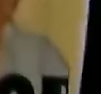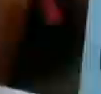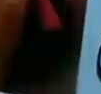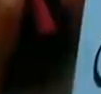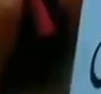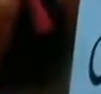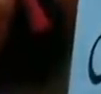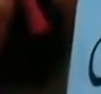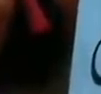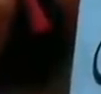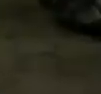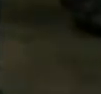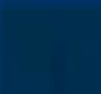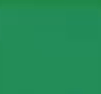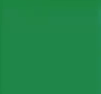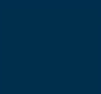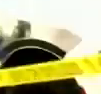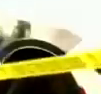de la fiscalía.